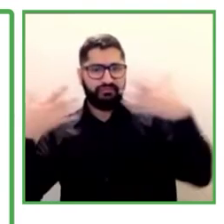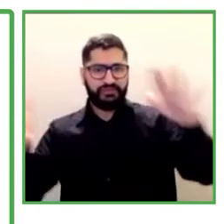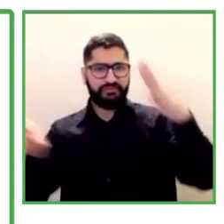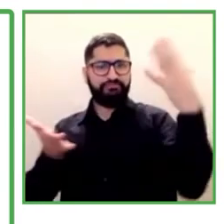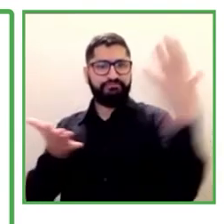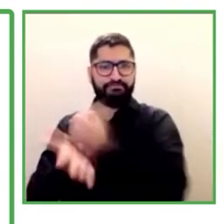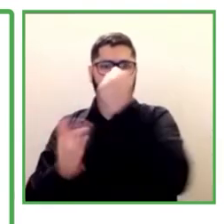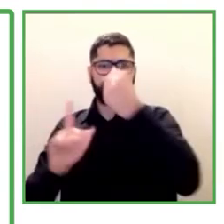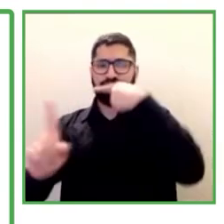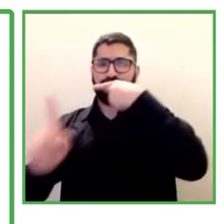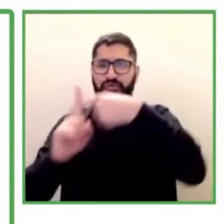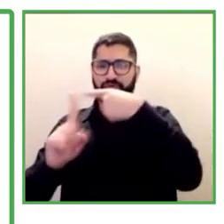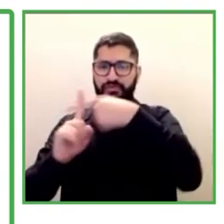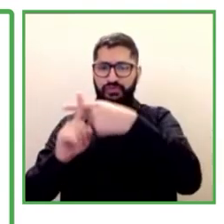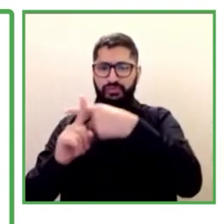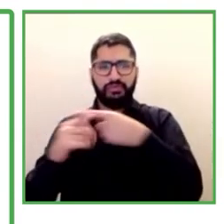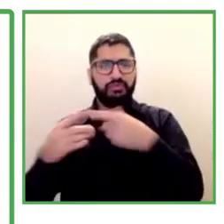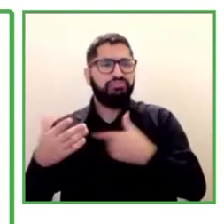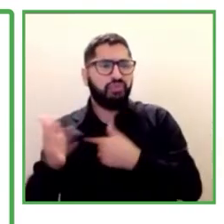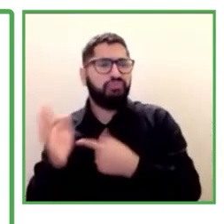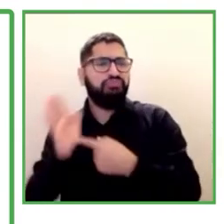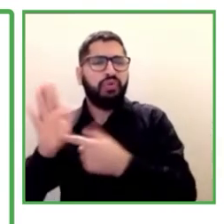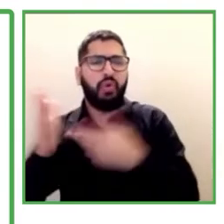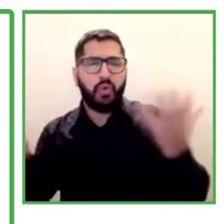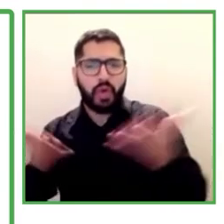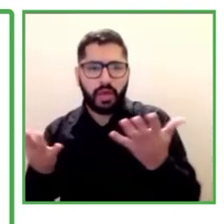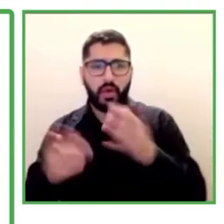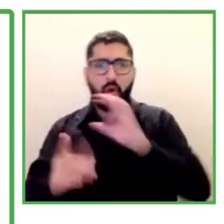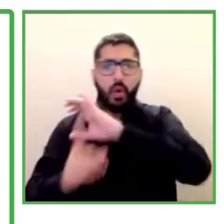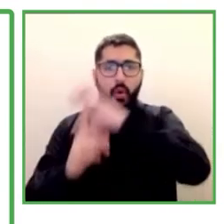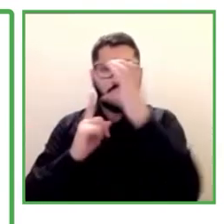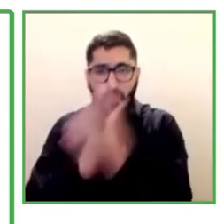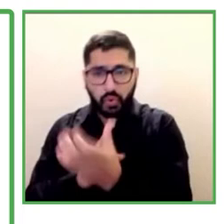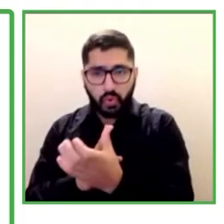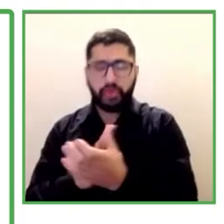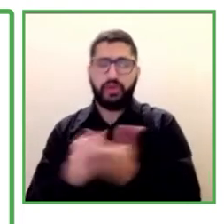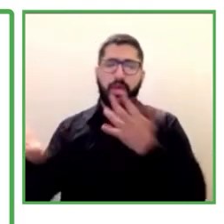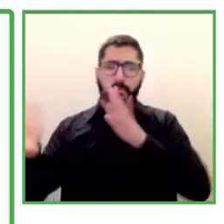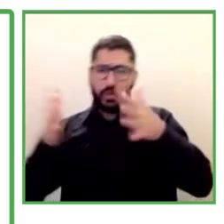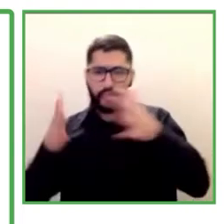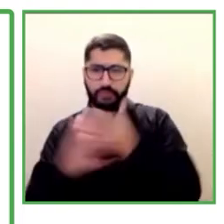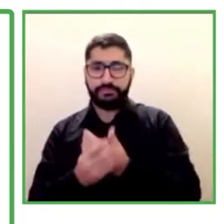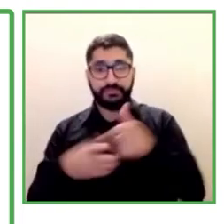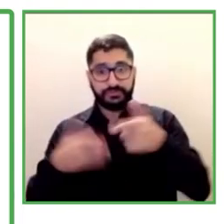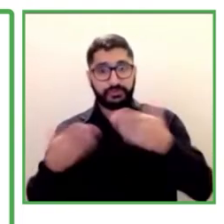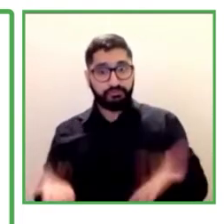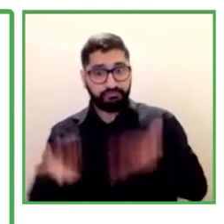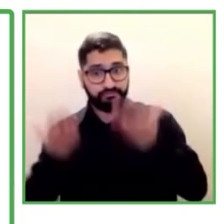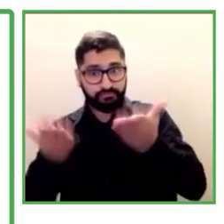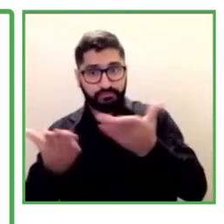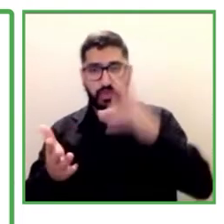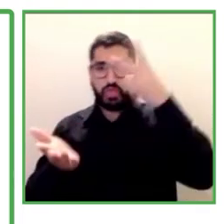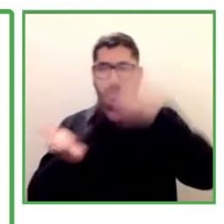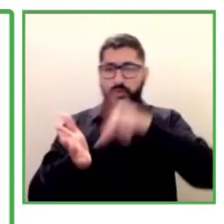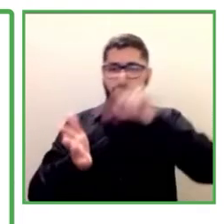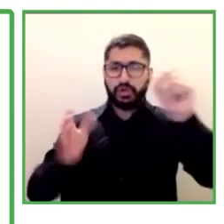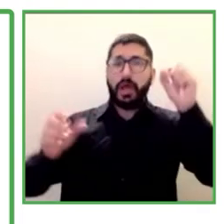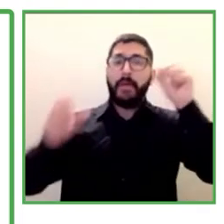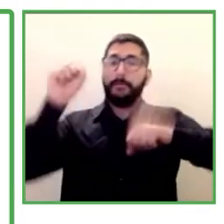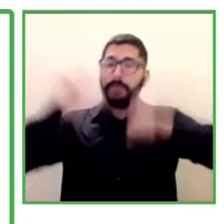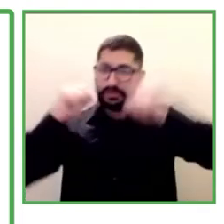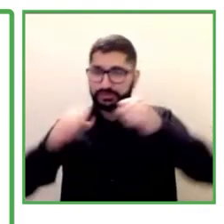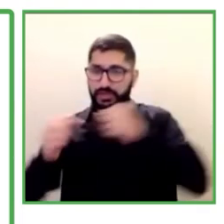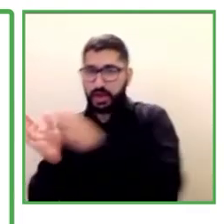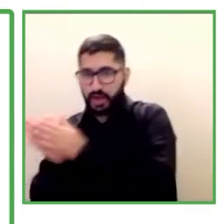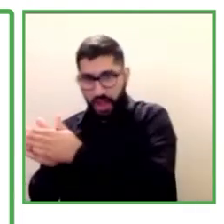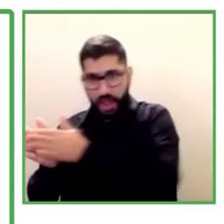logrado llegar a más de 2.800 empresas anualmente a través de la realización de procesos de intermediación laboral